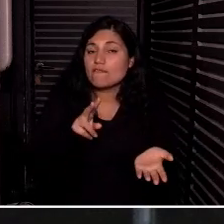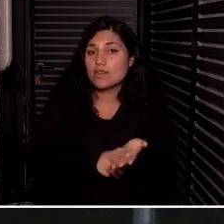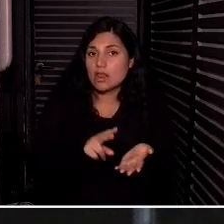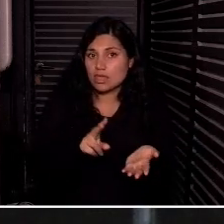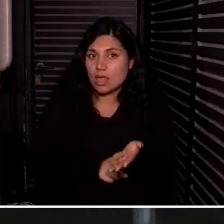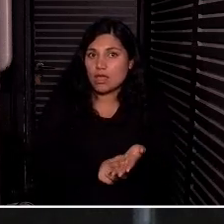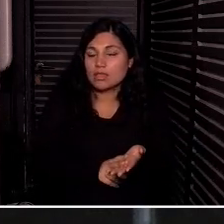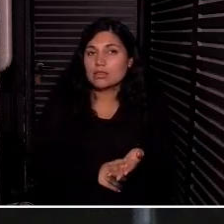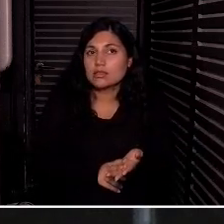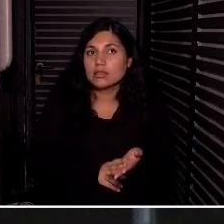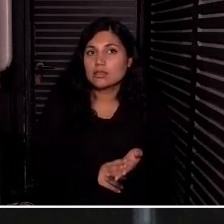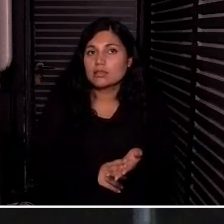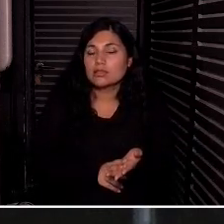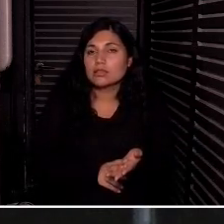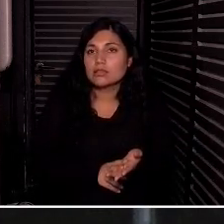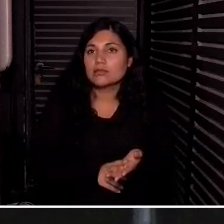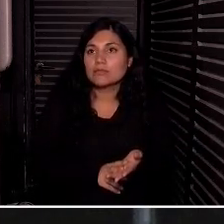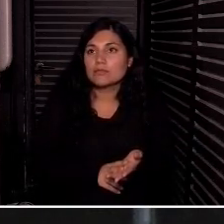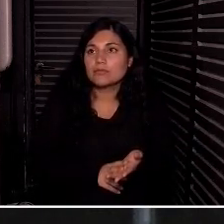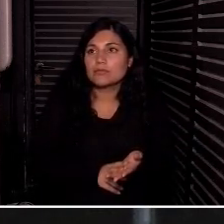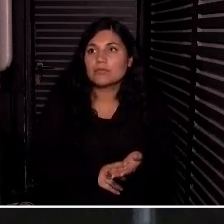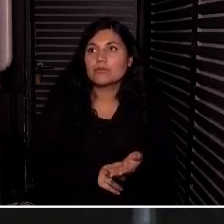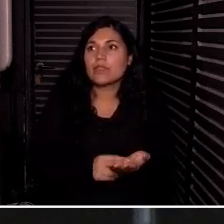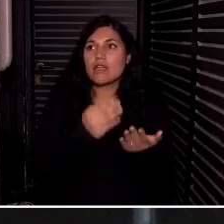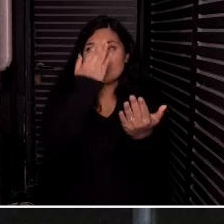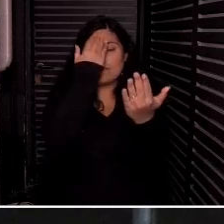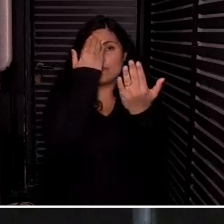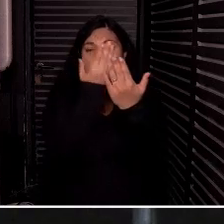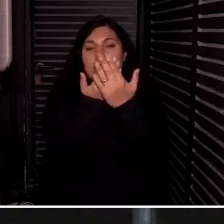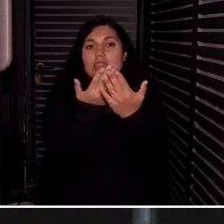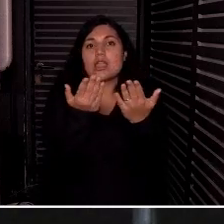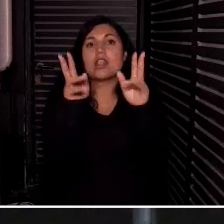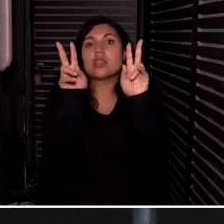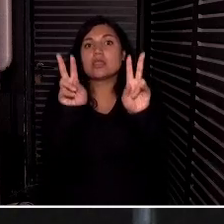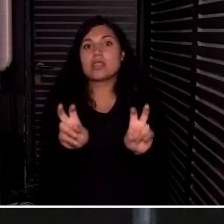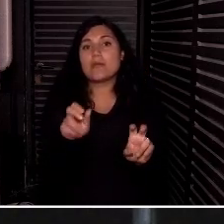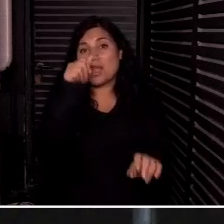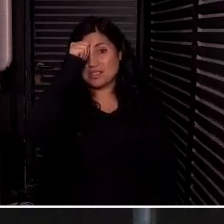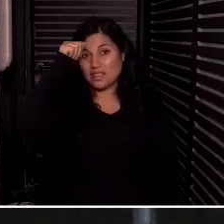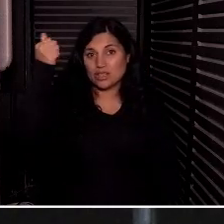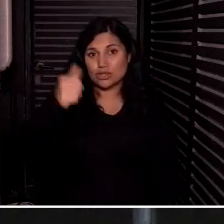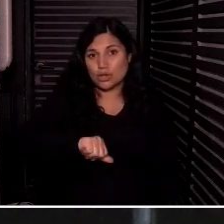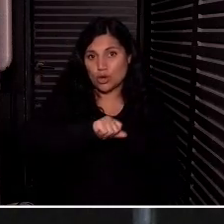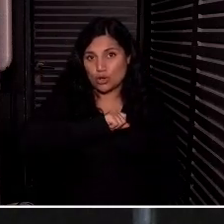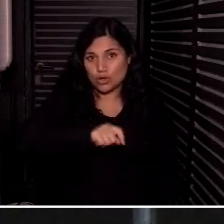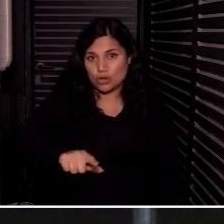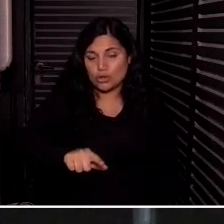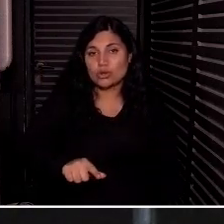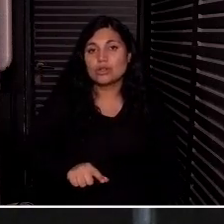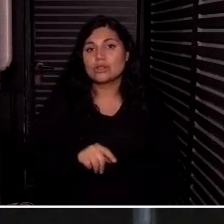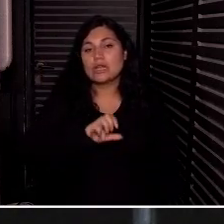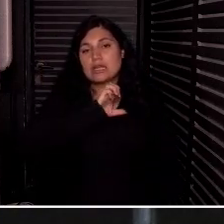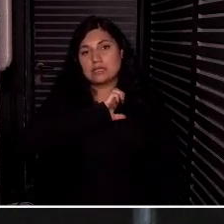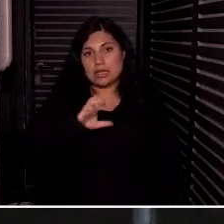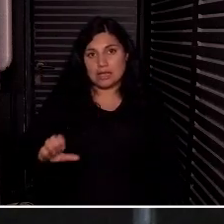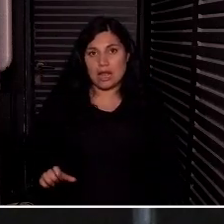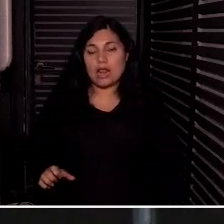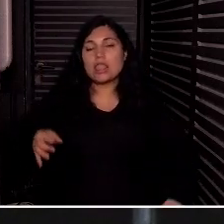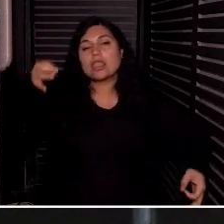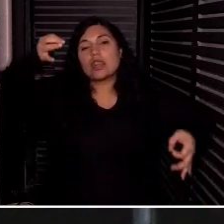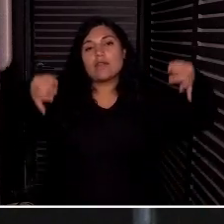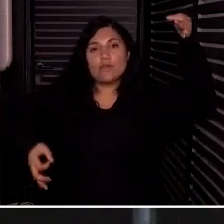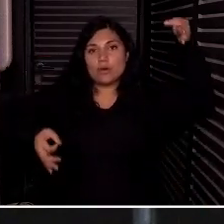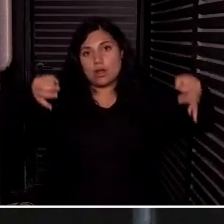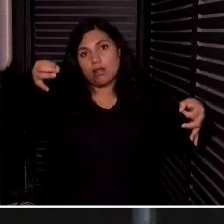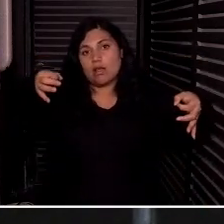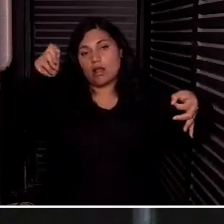que ser un poco renuentes frente al tema de la del de la sanción estatal tribunales de Justicia